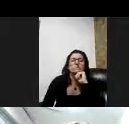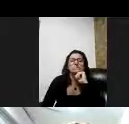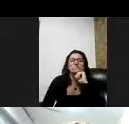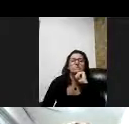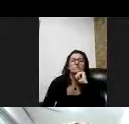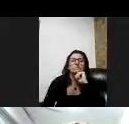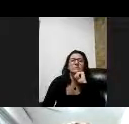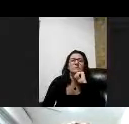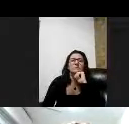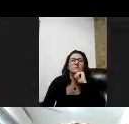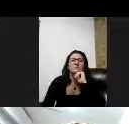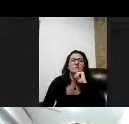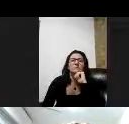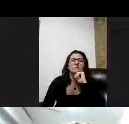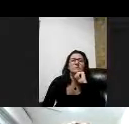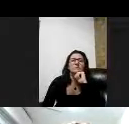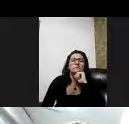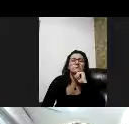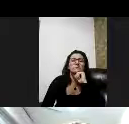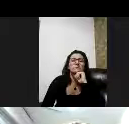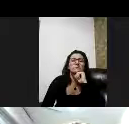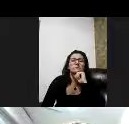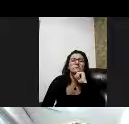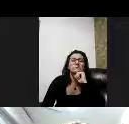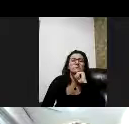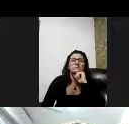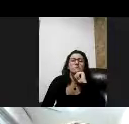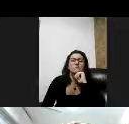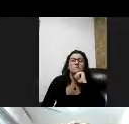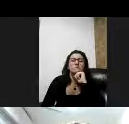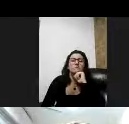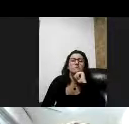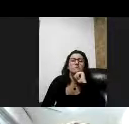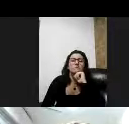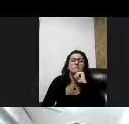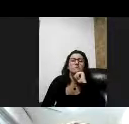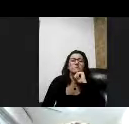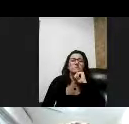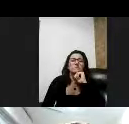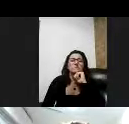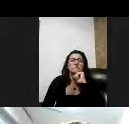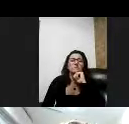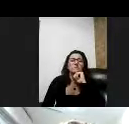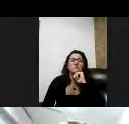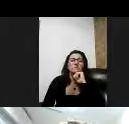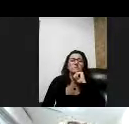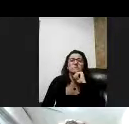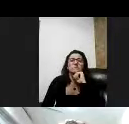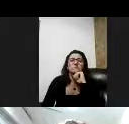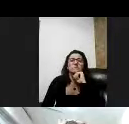de uno de los grupos donde más en el mundo se aconseja que hay que usar PrEP, que son los varones